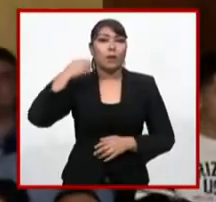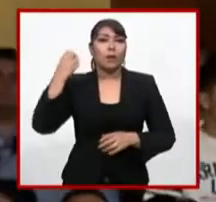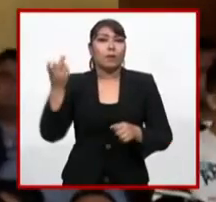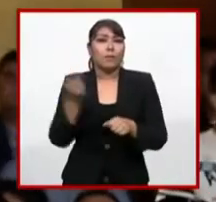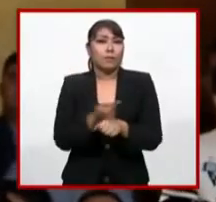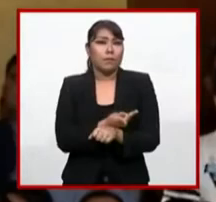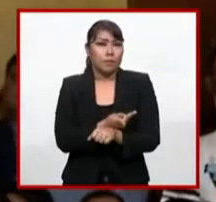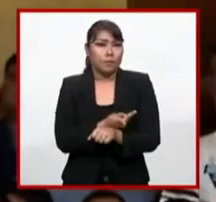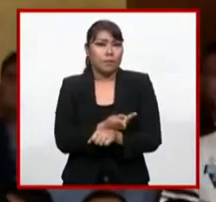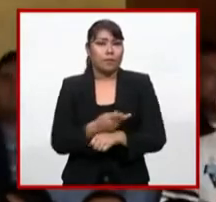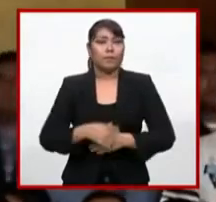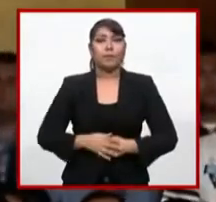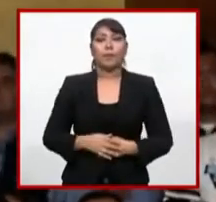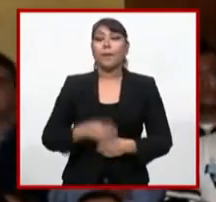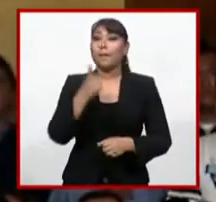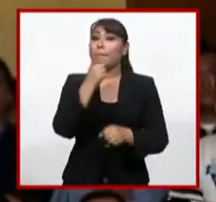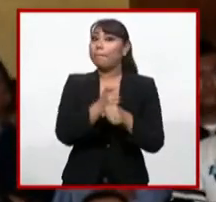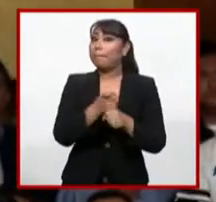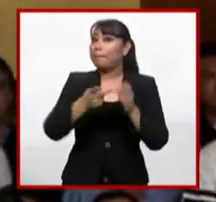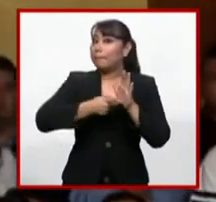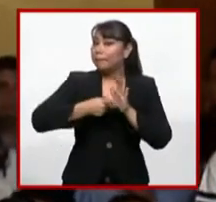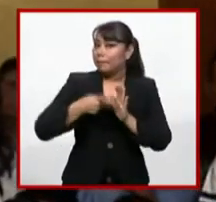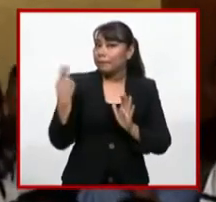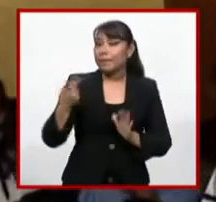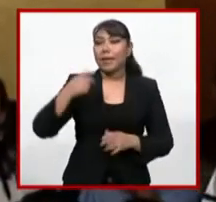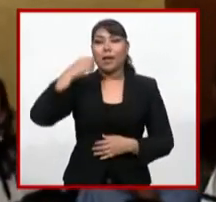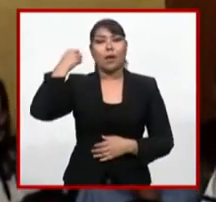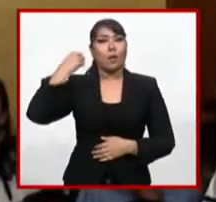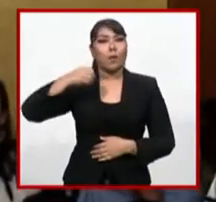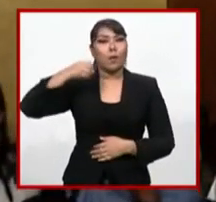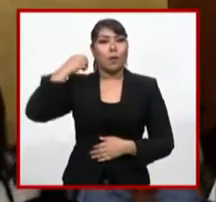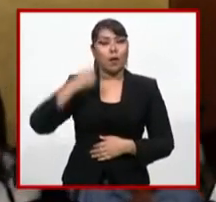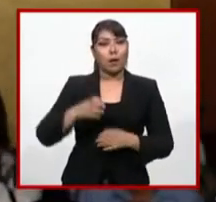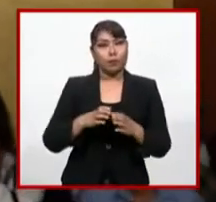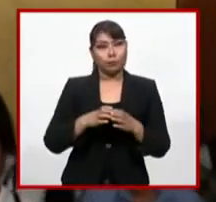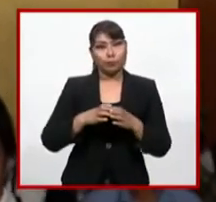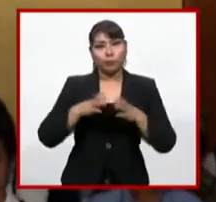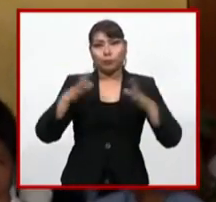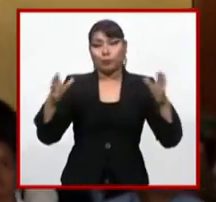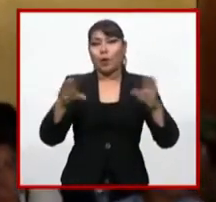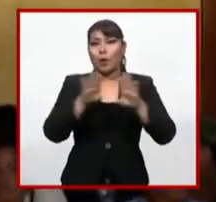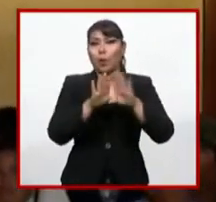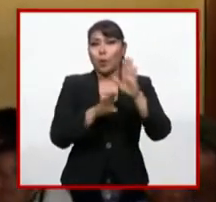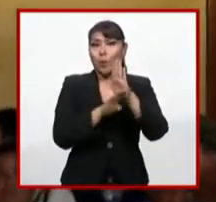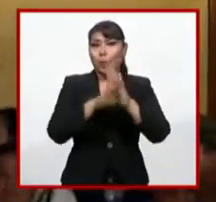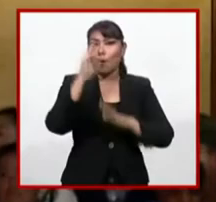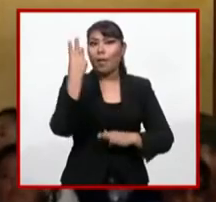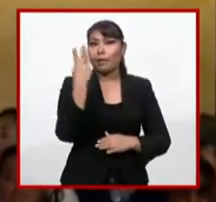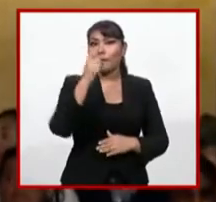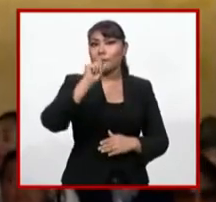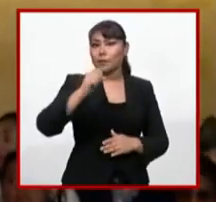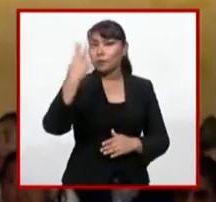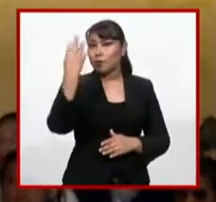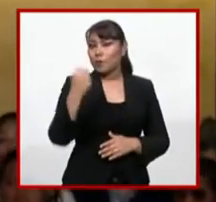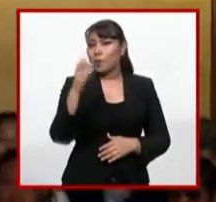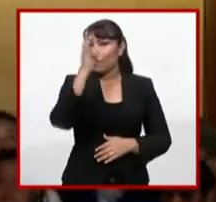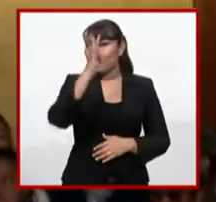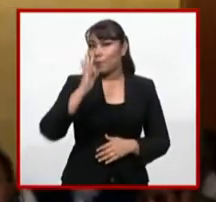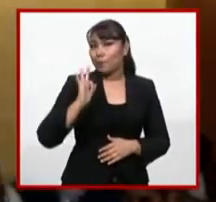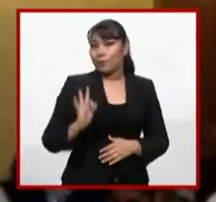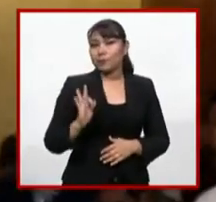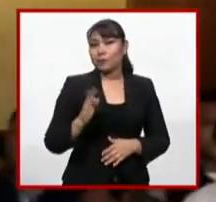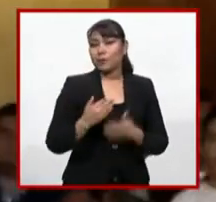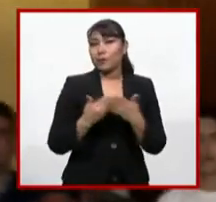sucedido? Que por primera vez en la historia, Oaxaca creció al 3.9%. ¿Cuál es el